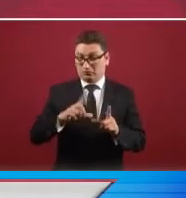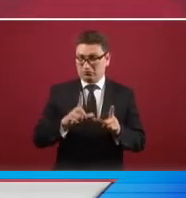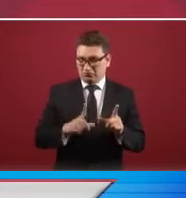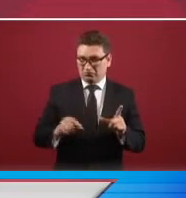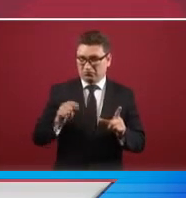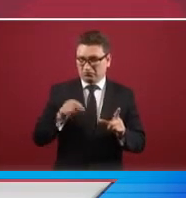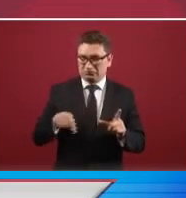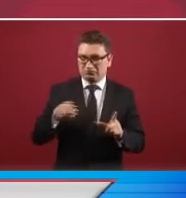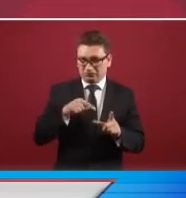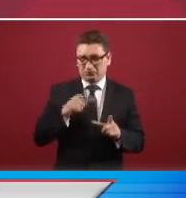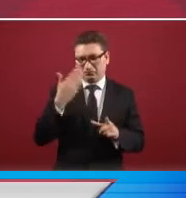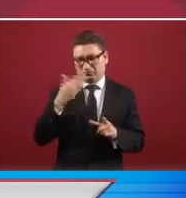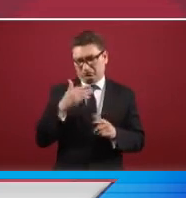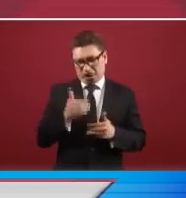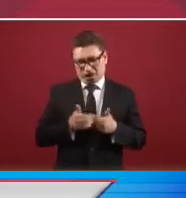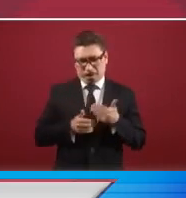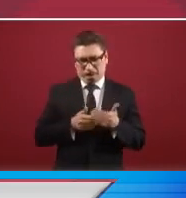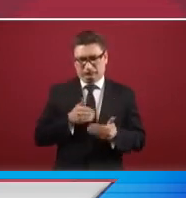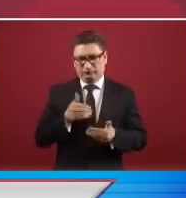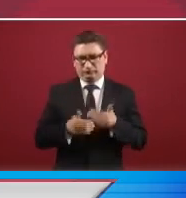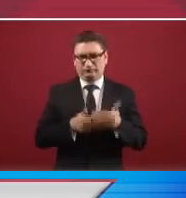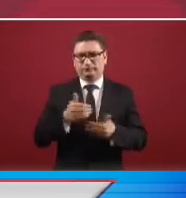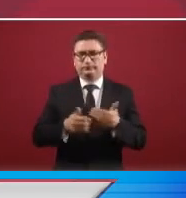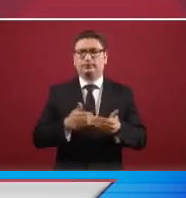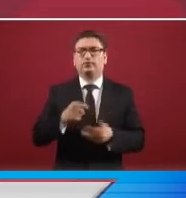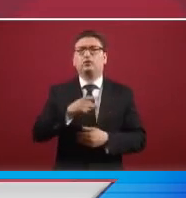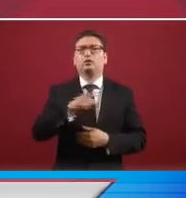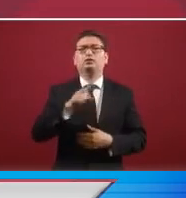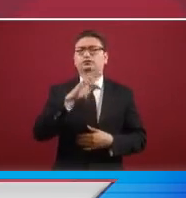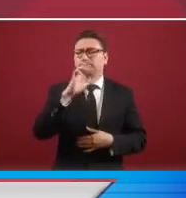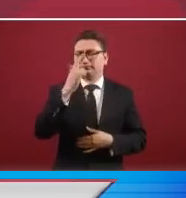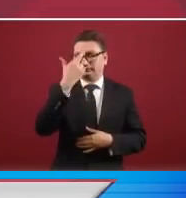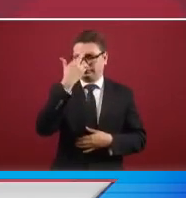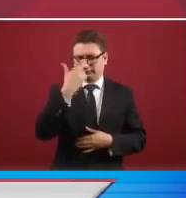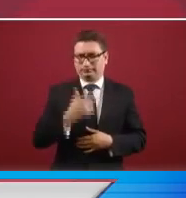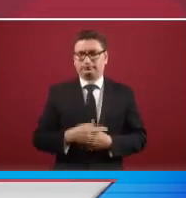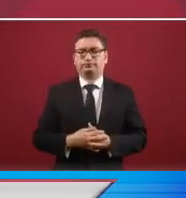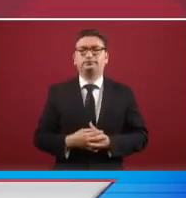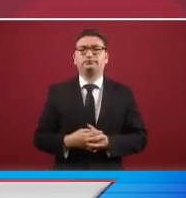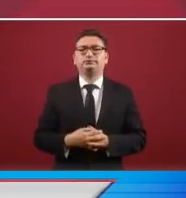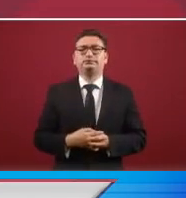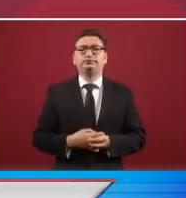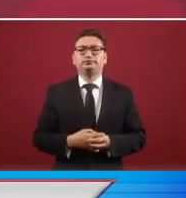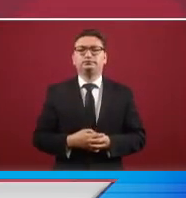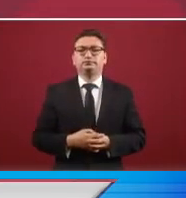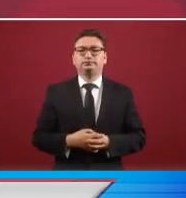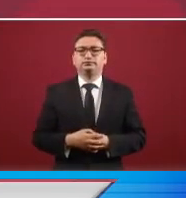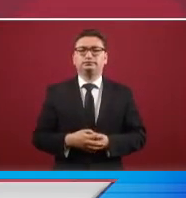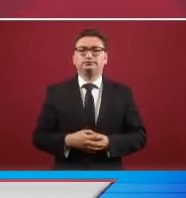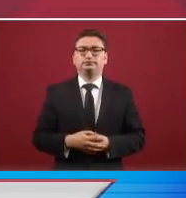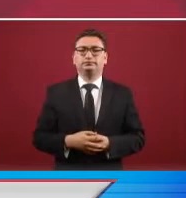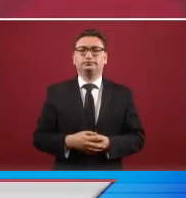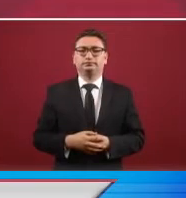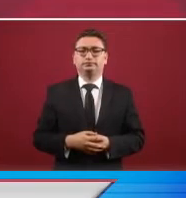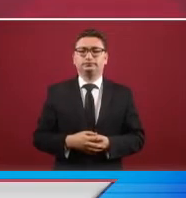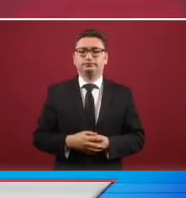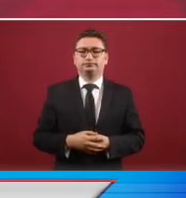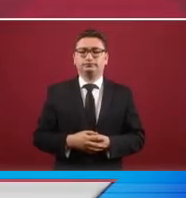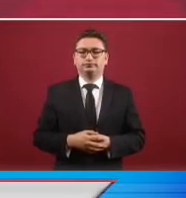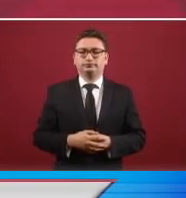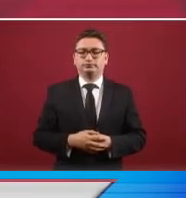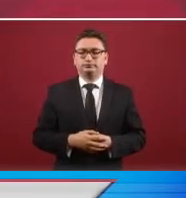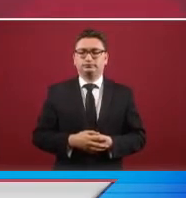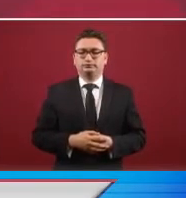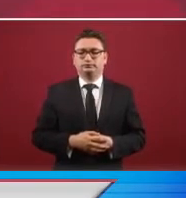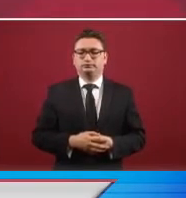es un proceso. Se trabaja en su constitución con nuevos elementos que se están reclutando y capacitando. Se tienen desplegados